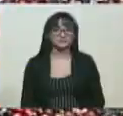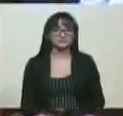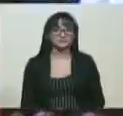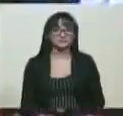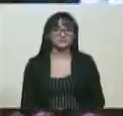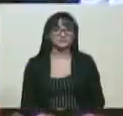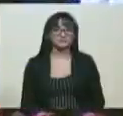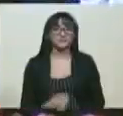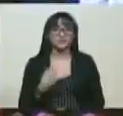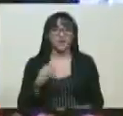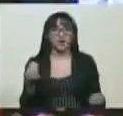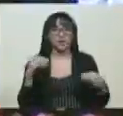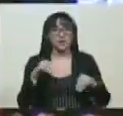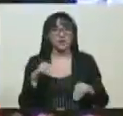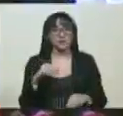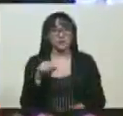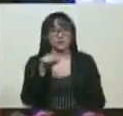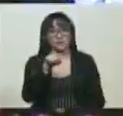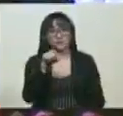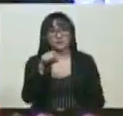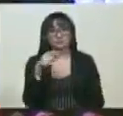Estoy de acuerdo contigo, compatriota.